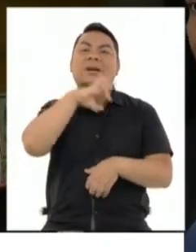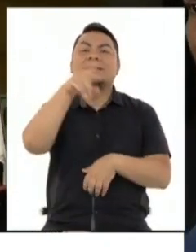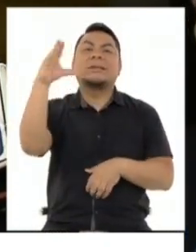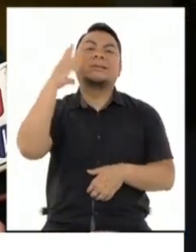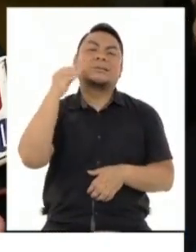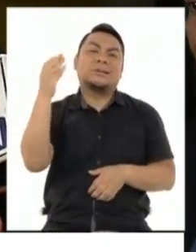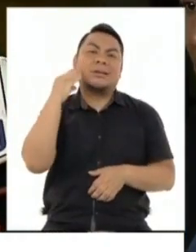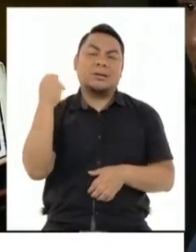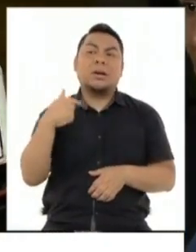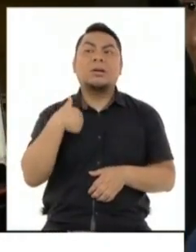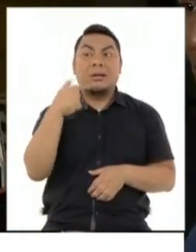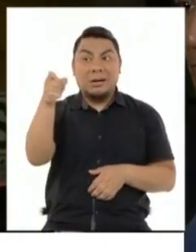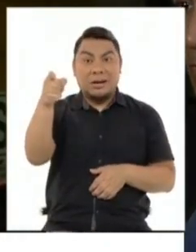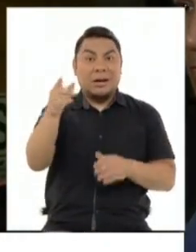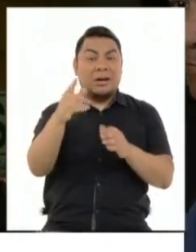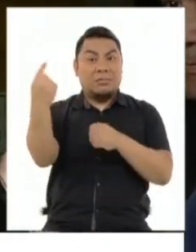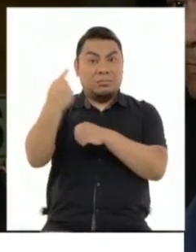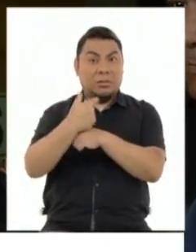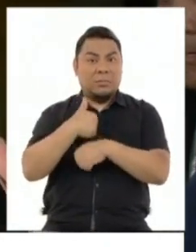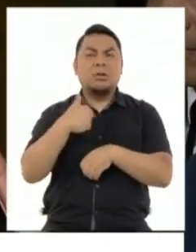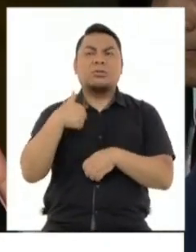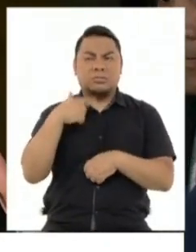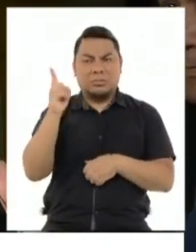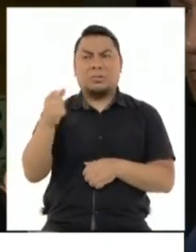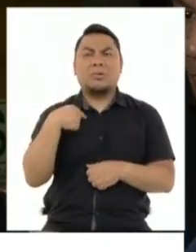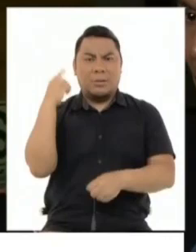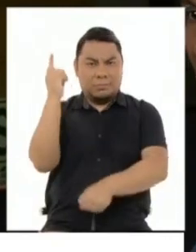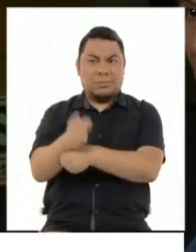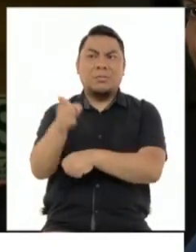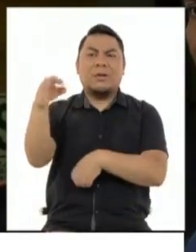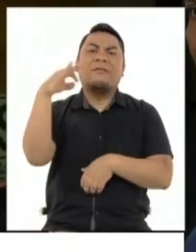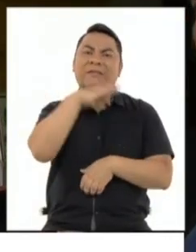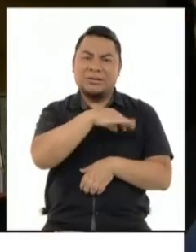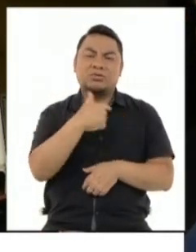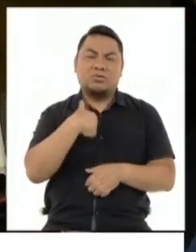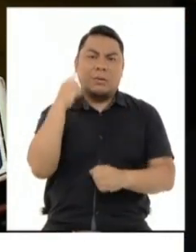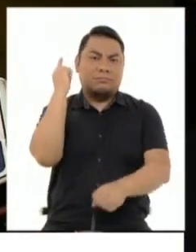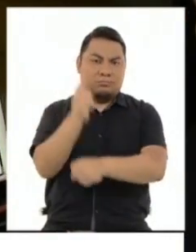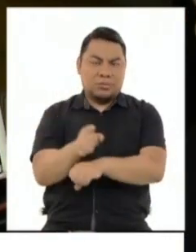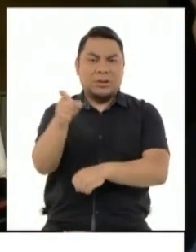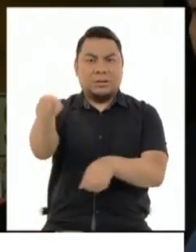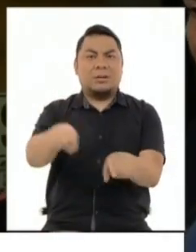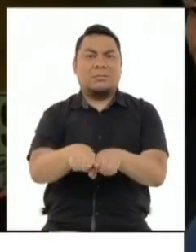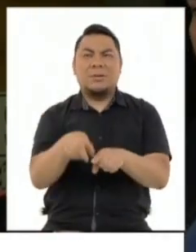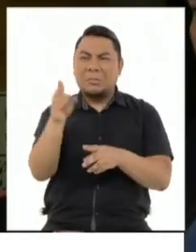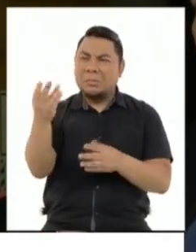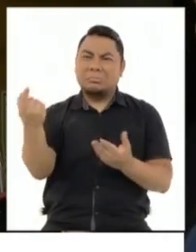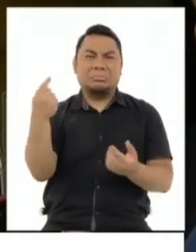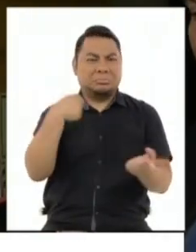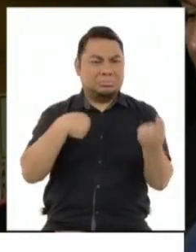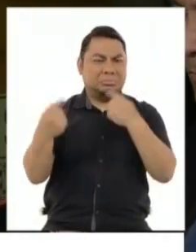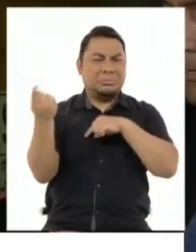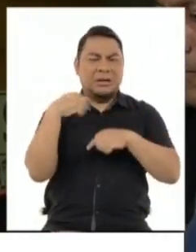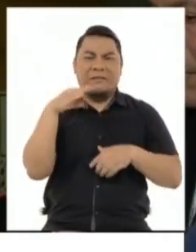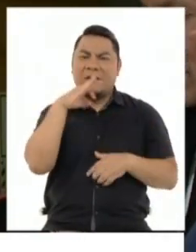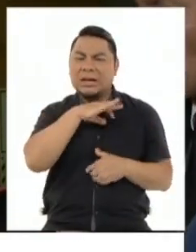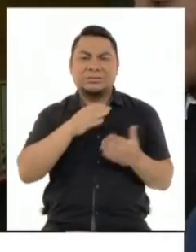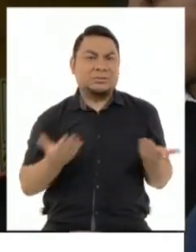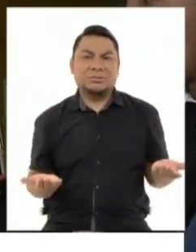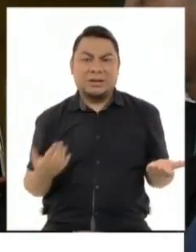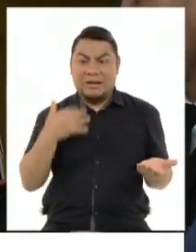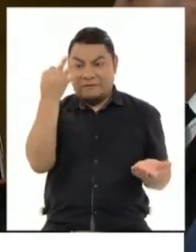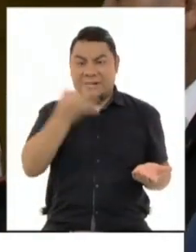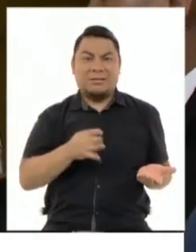Chiclayo, con lo cual le he hecho una querella. Entonces, en represalia a ello, está sacando este tipo de cosas que no